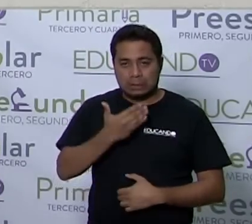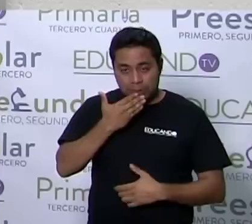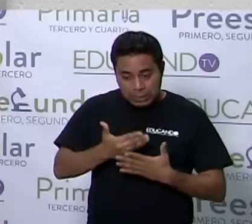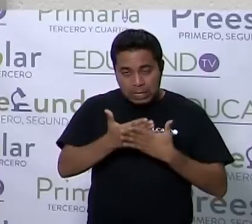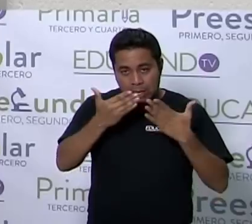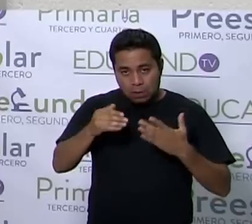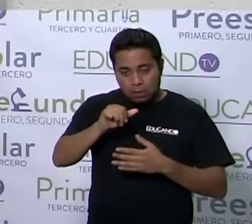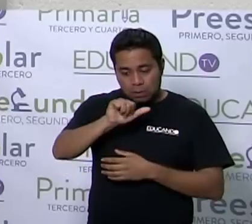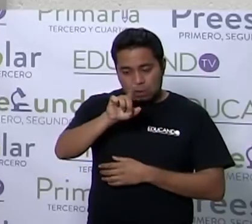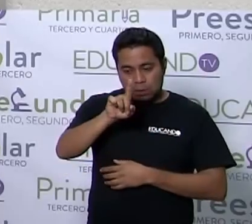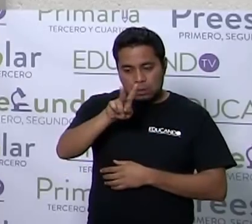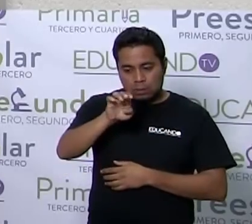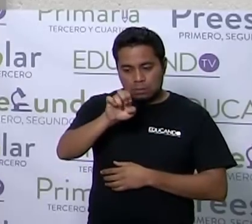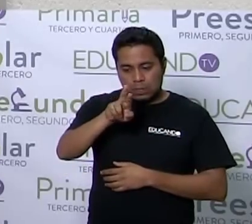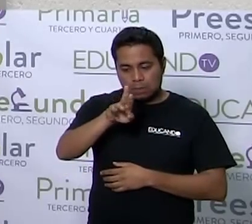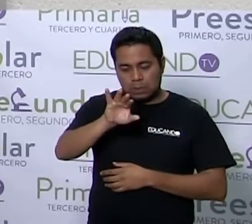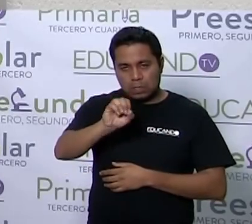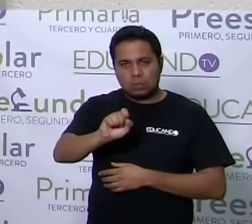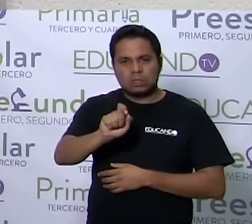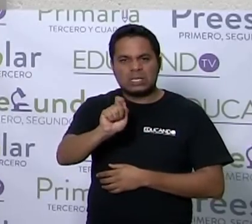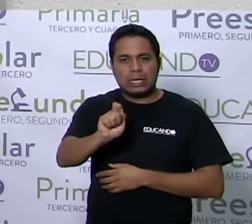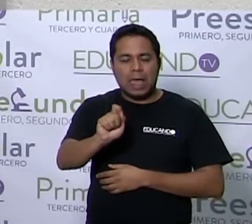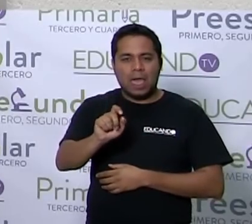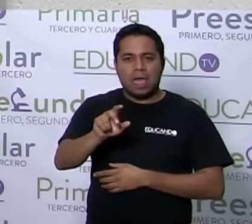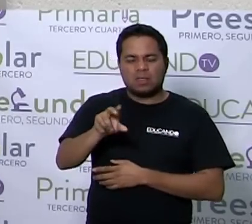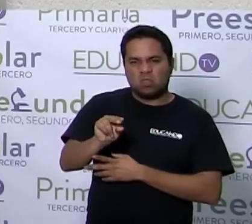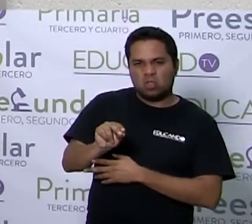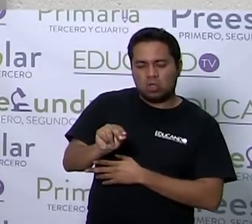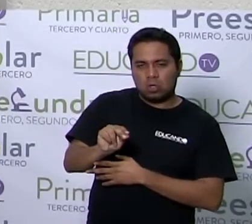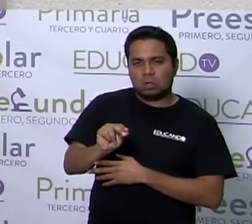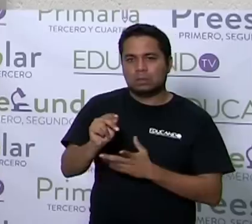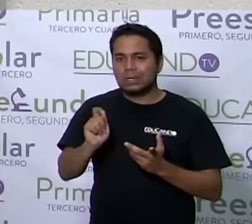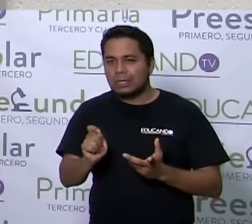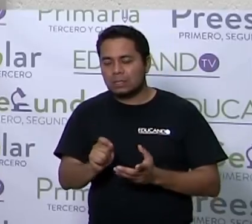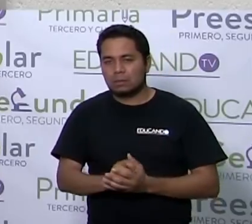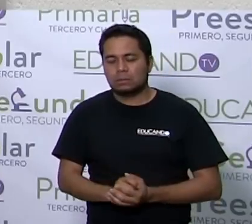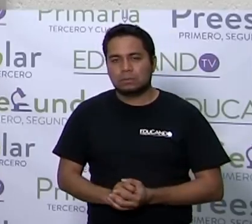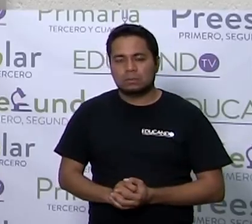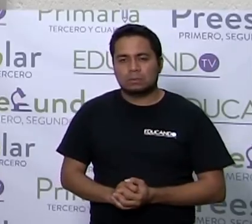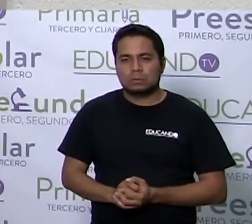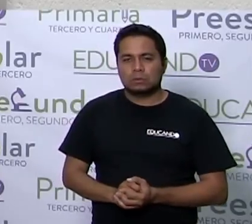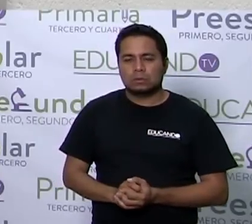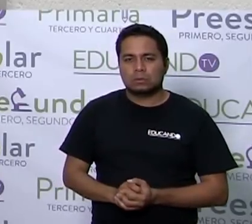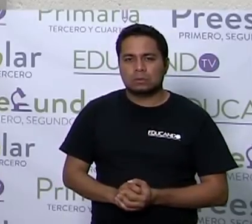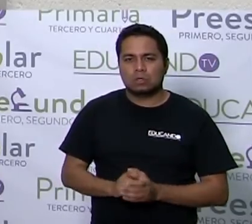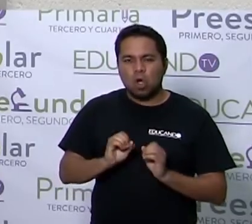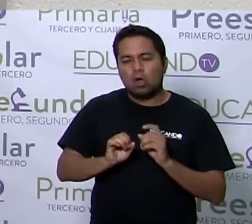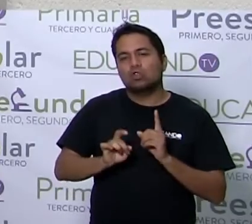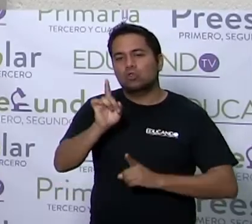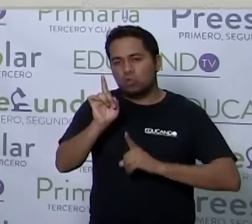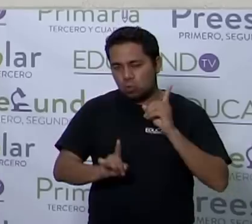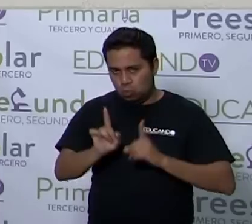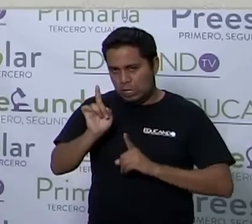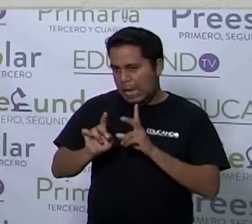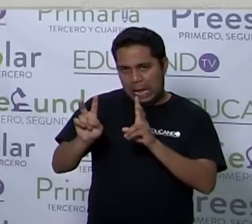adverbios que son de negación puede ser o de duda,